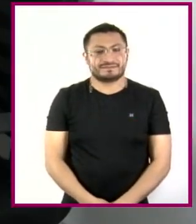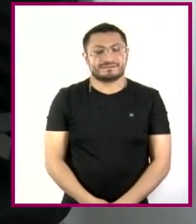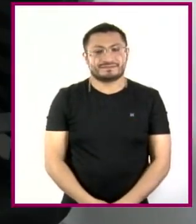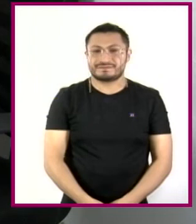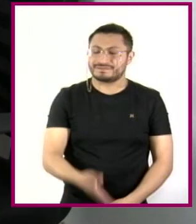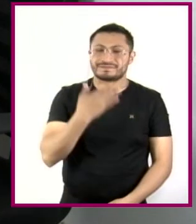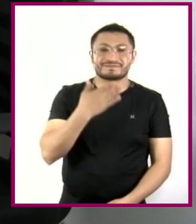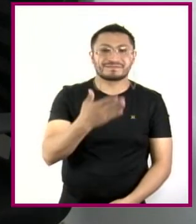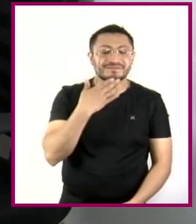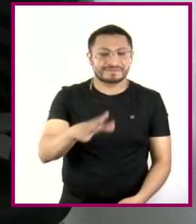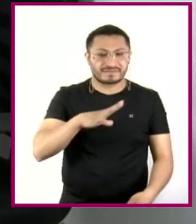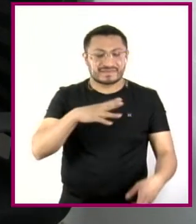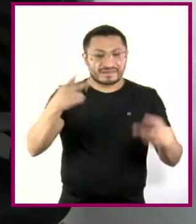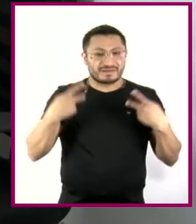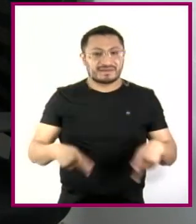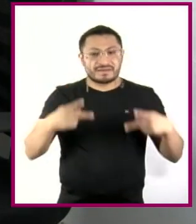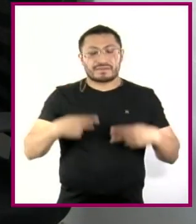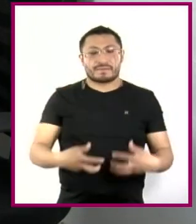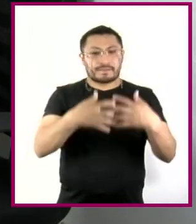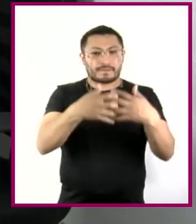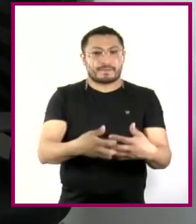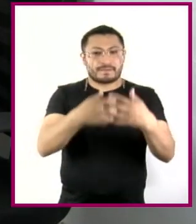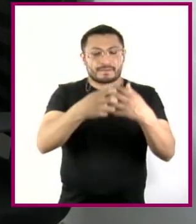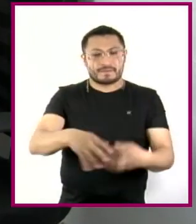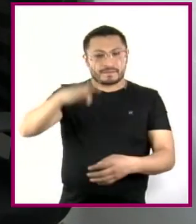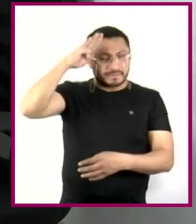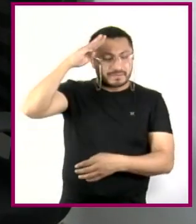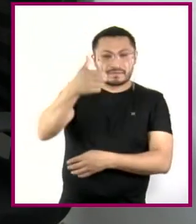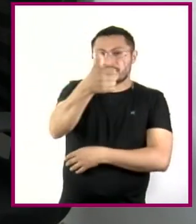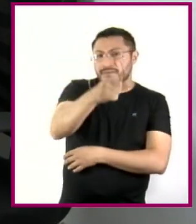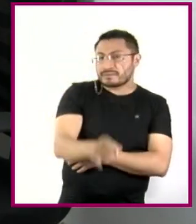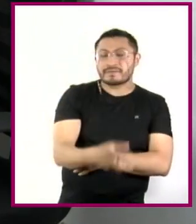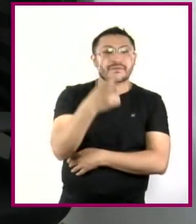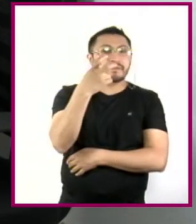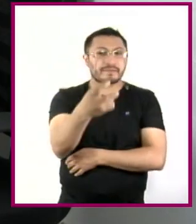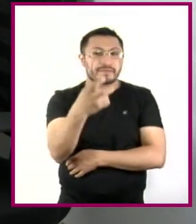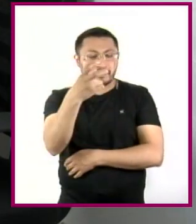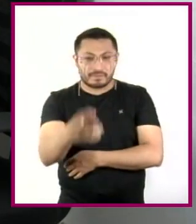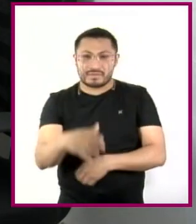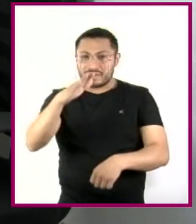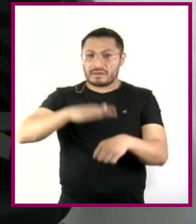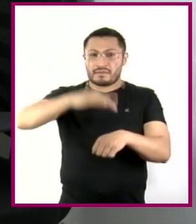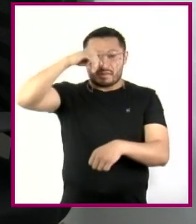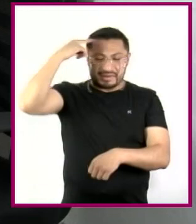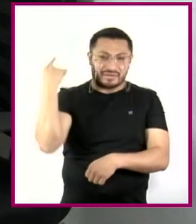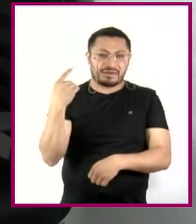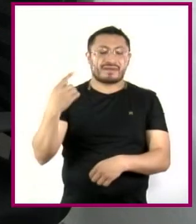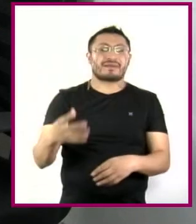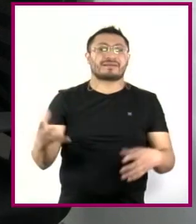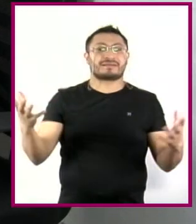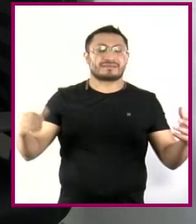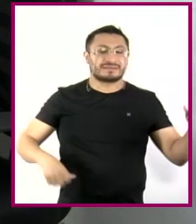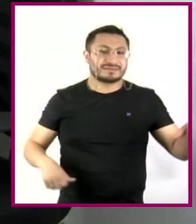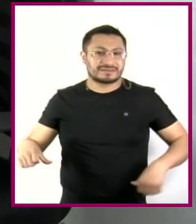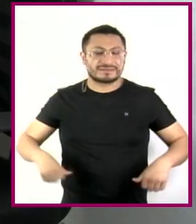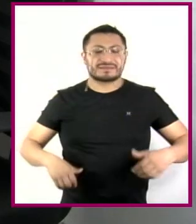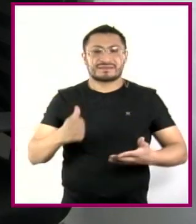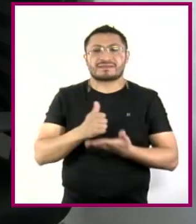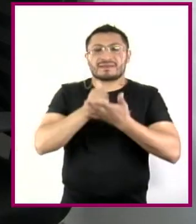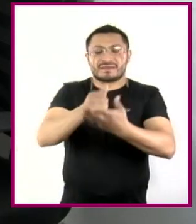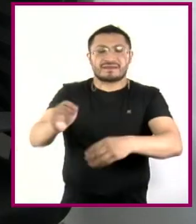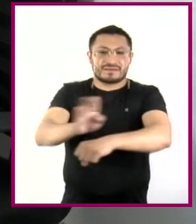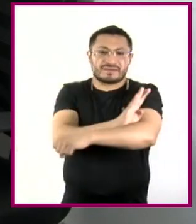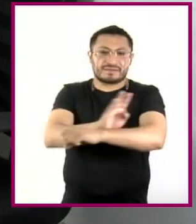Qué bueno que haya personas en las industrias que piensen así. De esa manera será más fácil multiplicar acciones en favor de nuestro